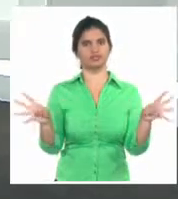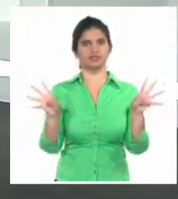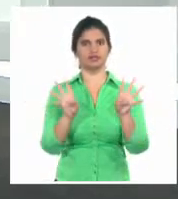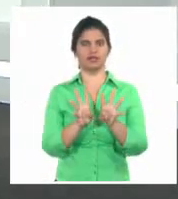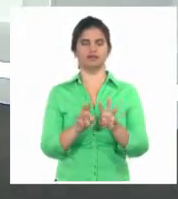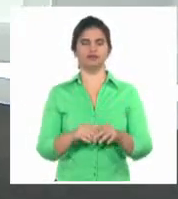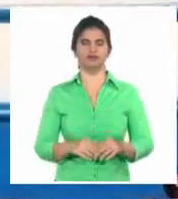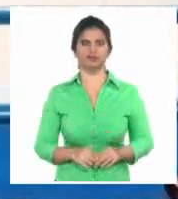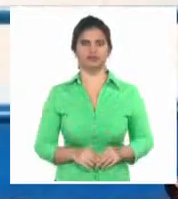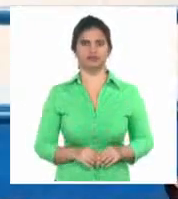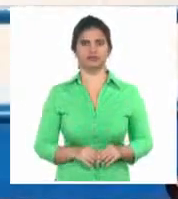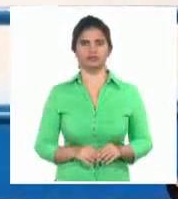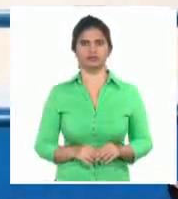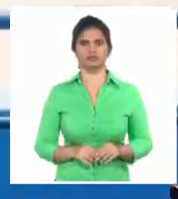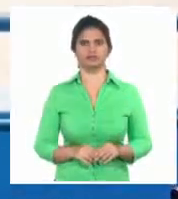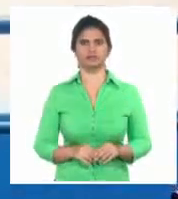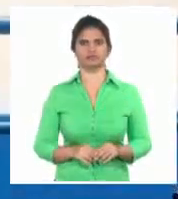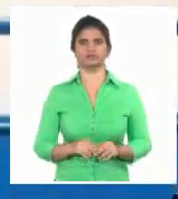tardes, colega.